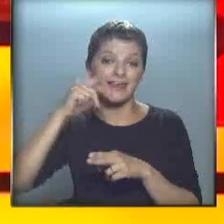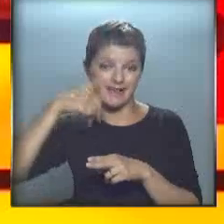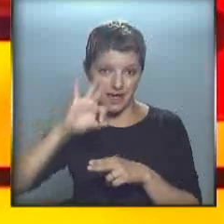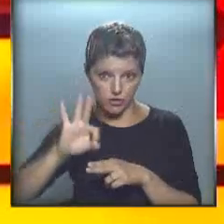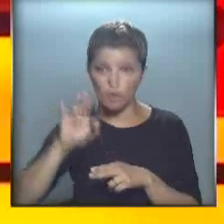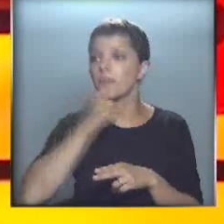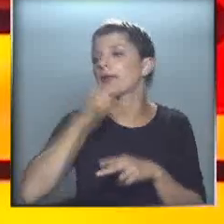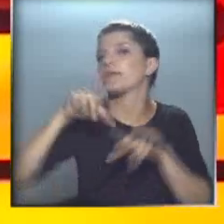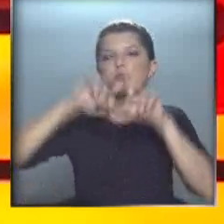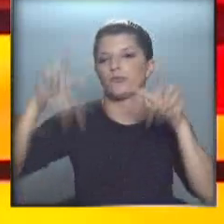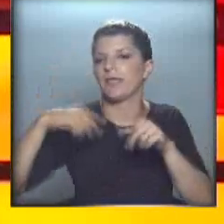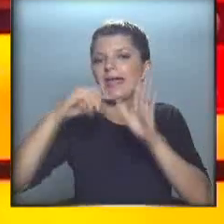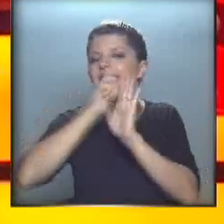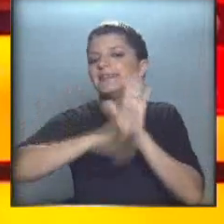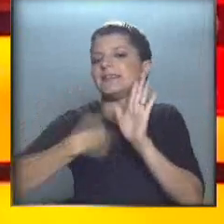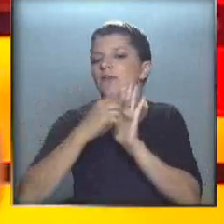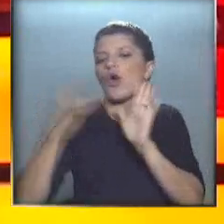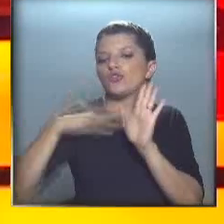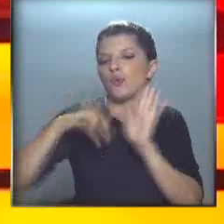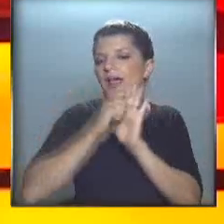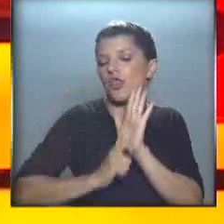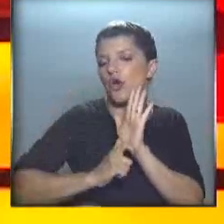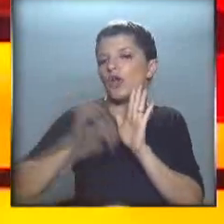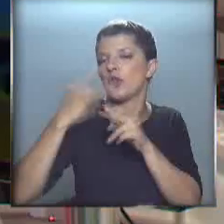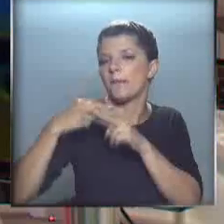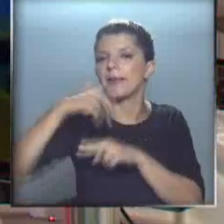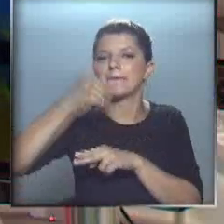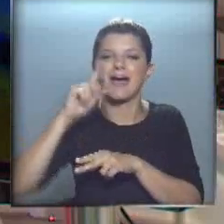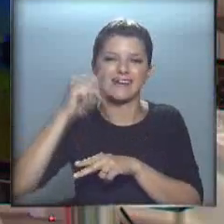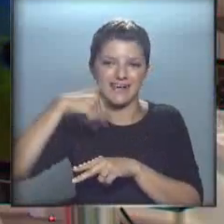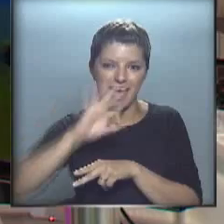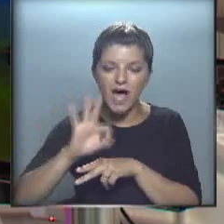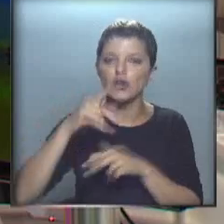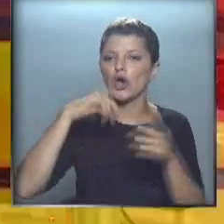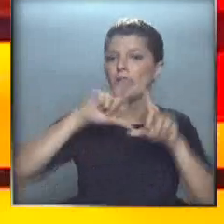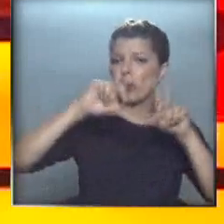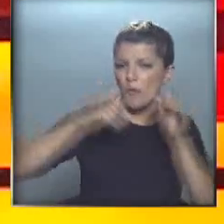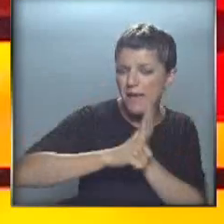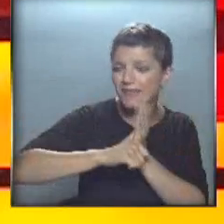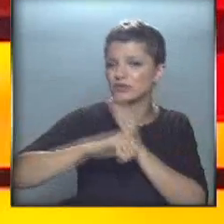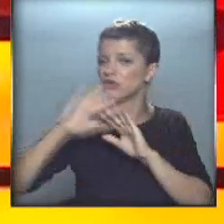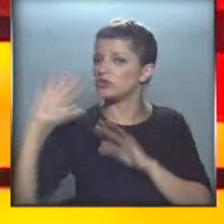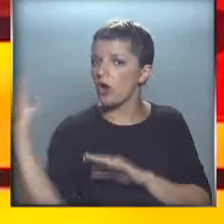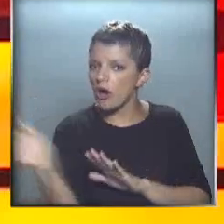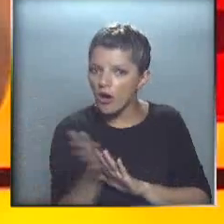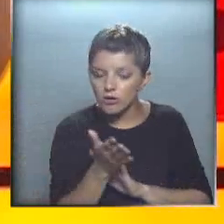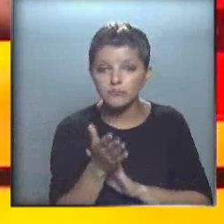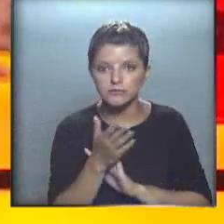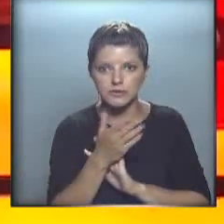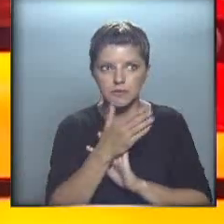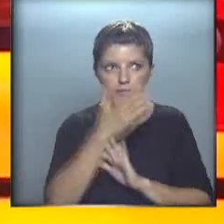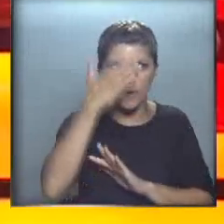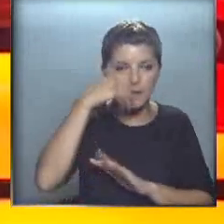tu recibo de sueldo que decía Mariano, tenías Mariano. Tu documento, la tarjeta, todo. Sí, y de repente toda la gente que